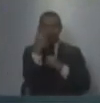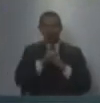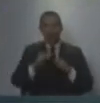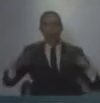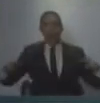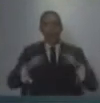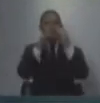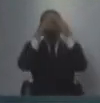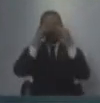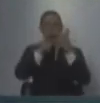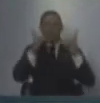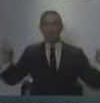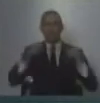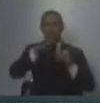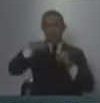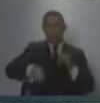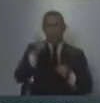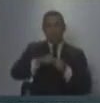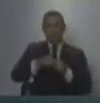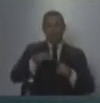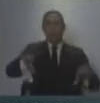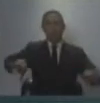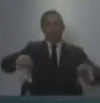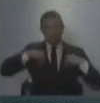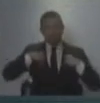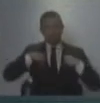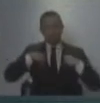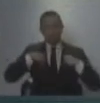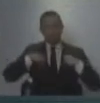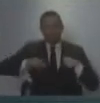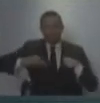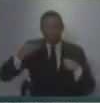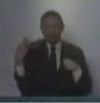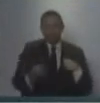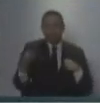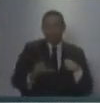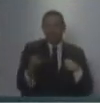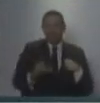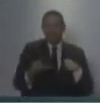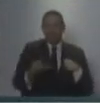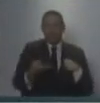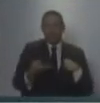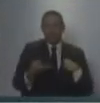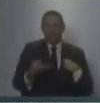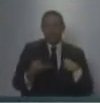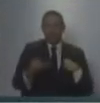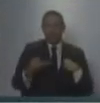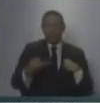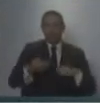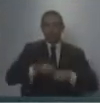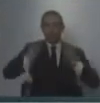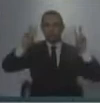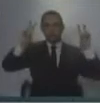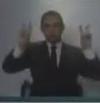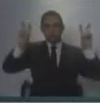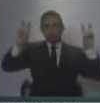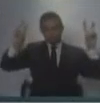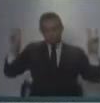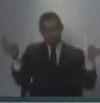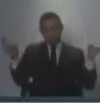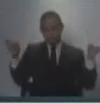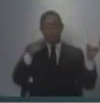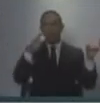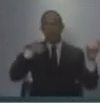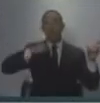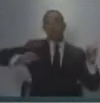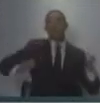Occidente desarrollado en Maracaibo, reconoció que, y cito textualmente, abro comillas, la policía